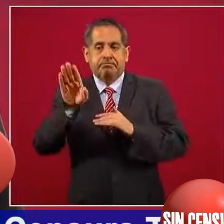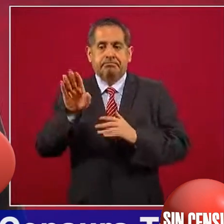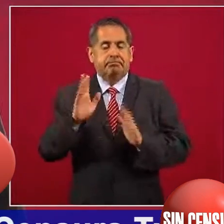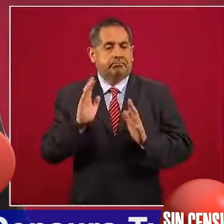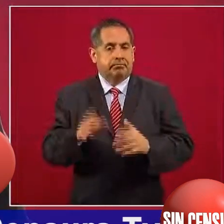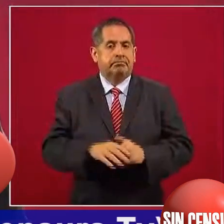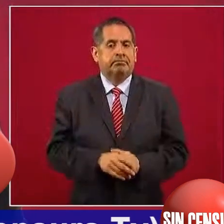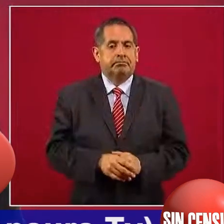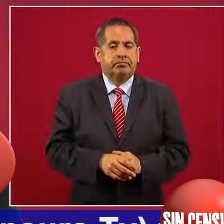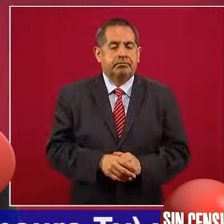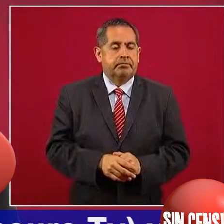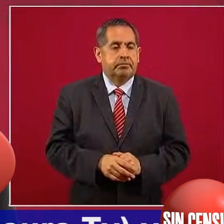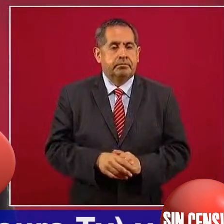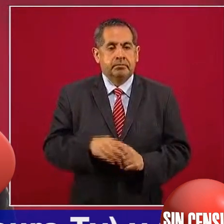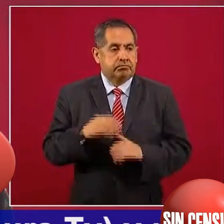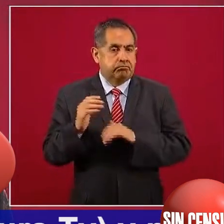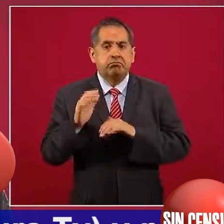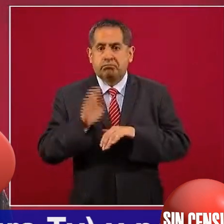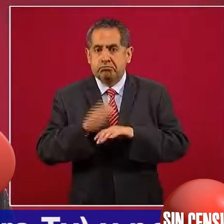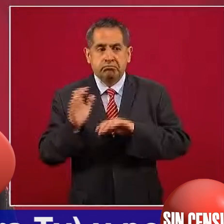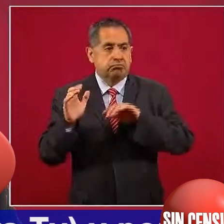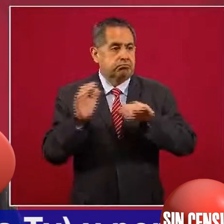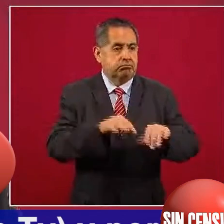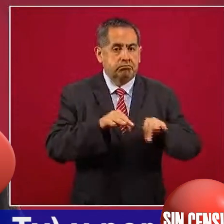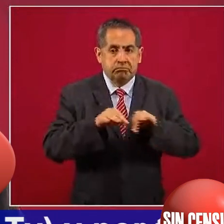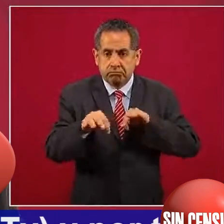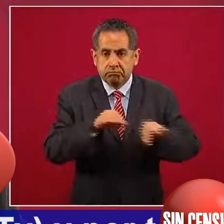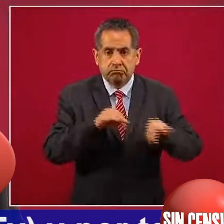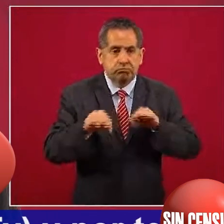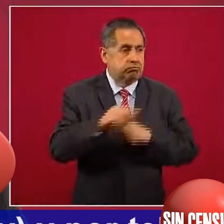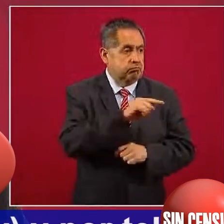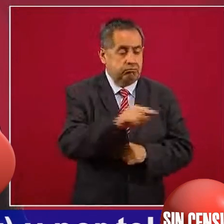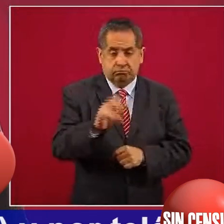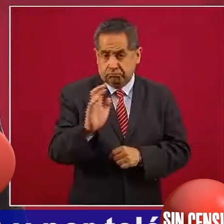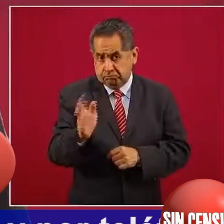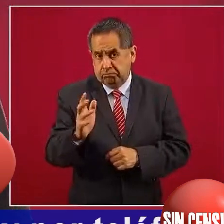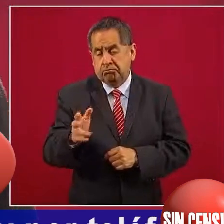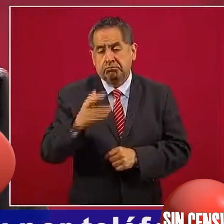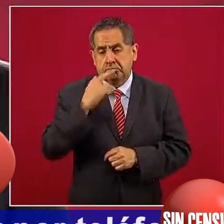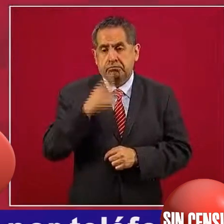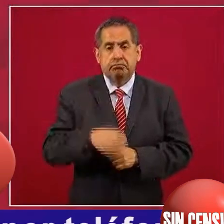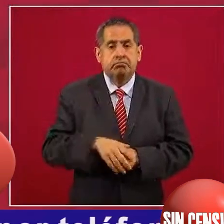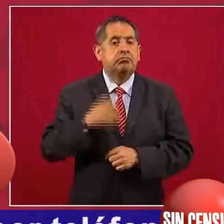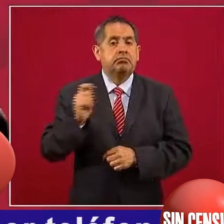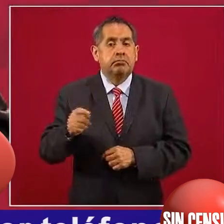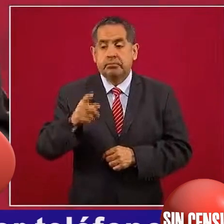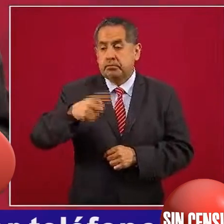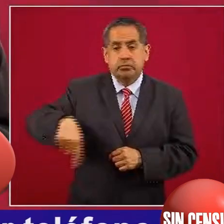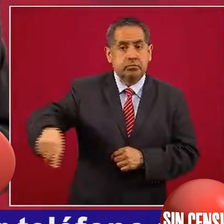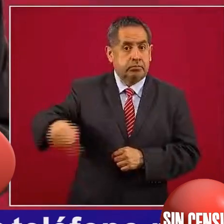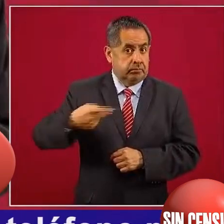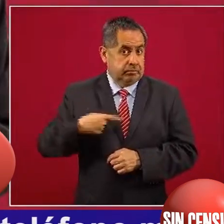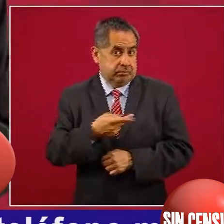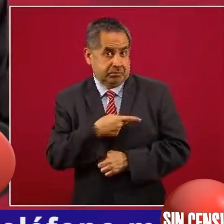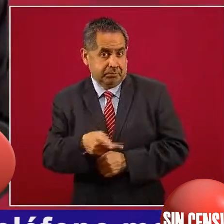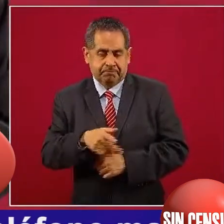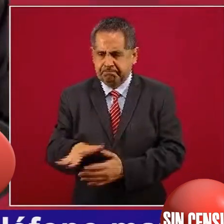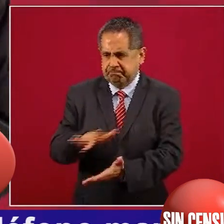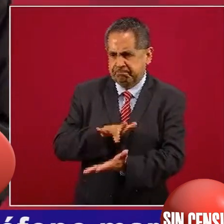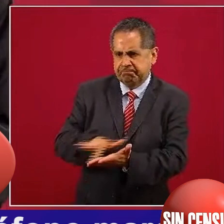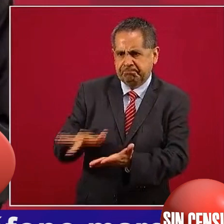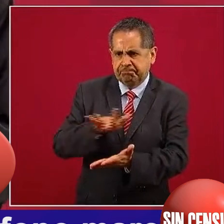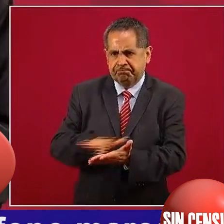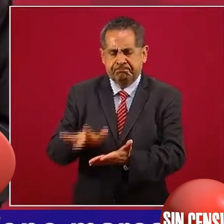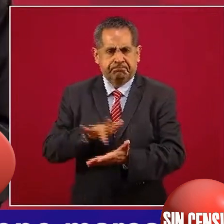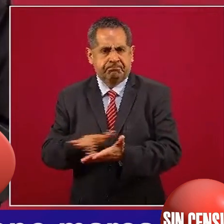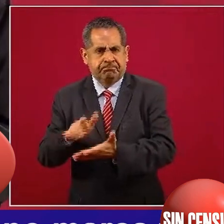en la creación de empleos, la política de apoyar a los pobres nos